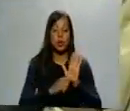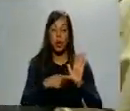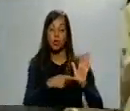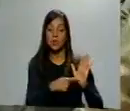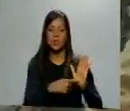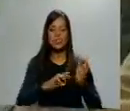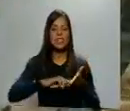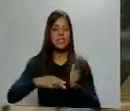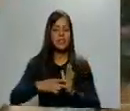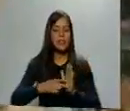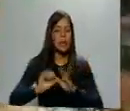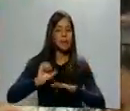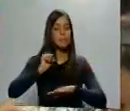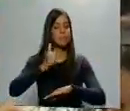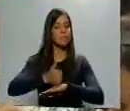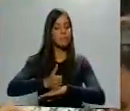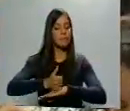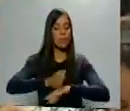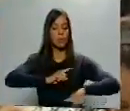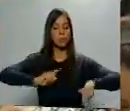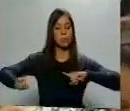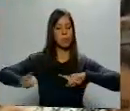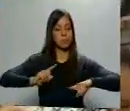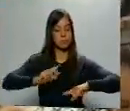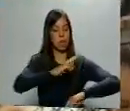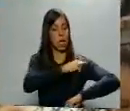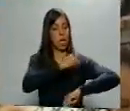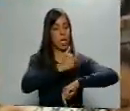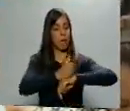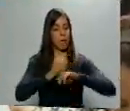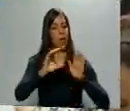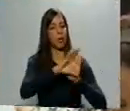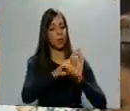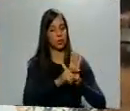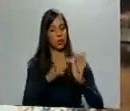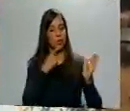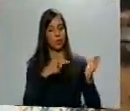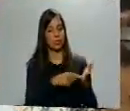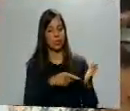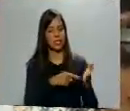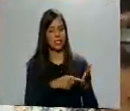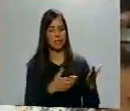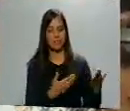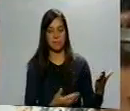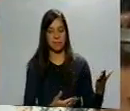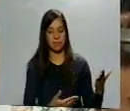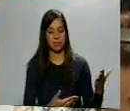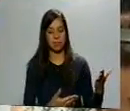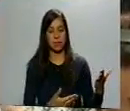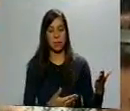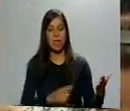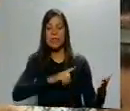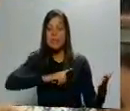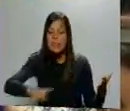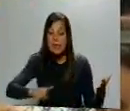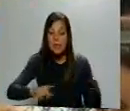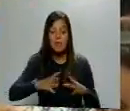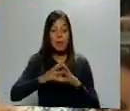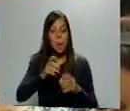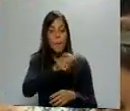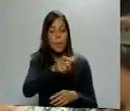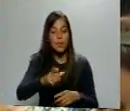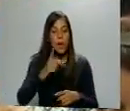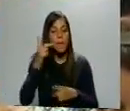la máxima ley, la carta fundamental, y ha establecido que es deber de todos